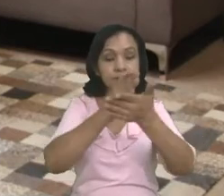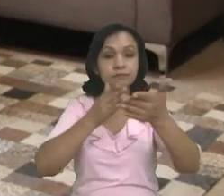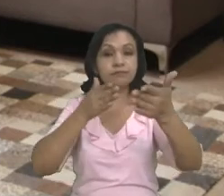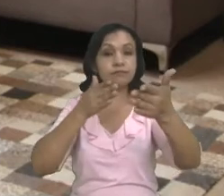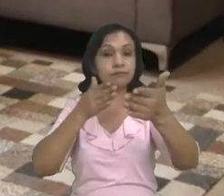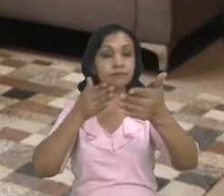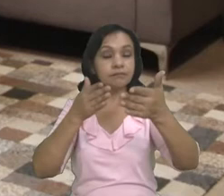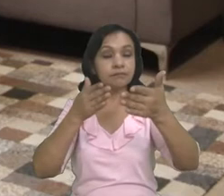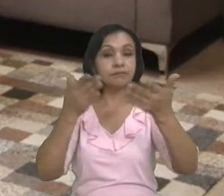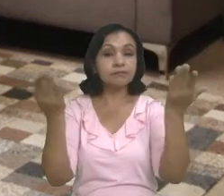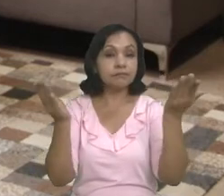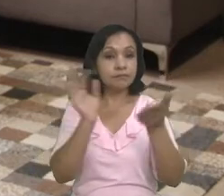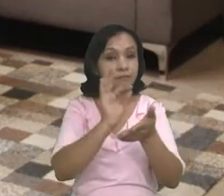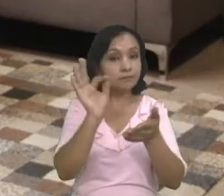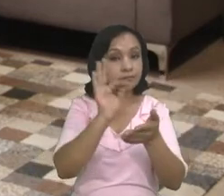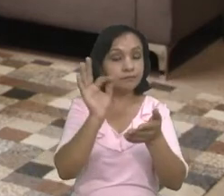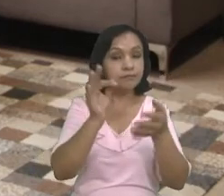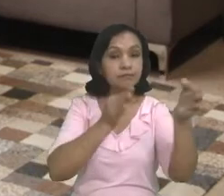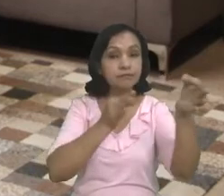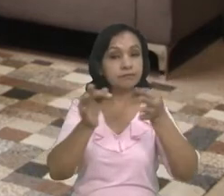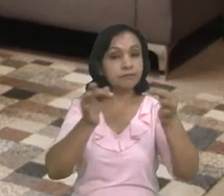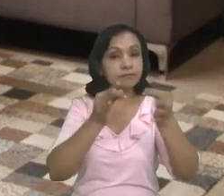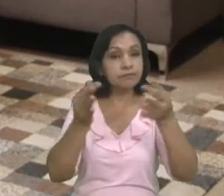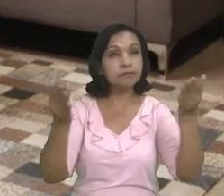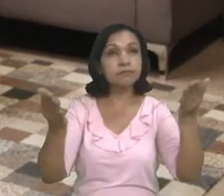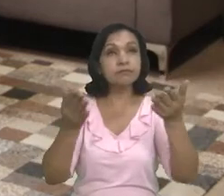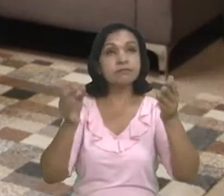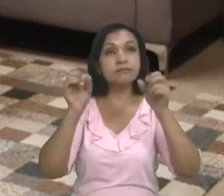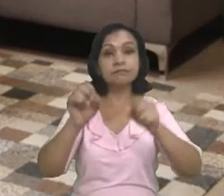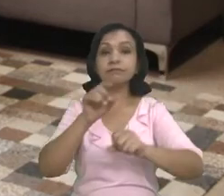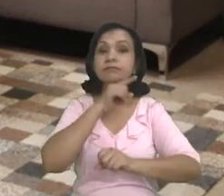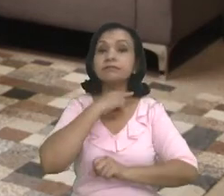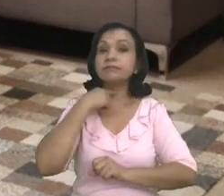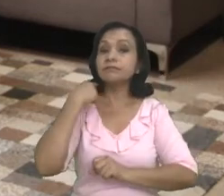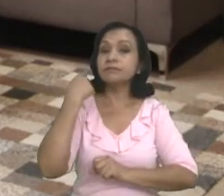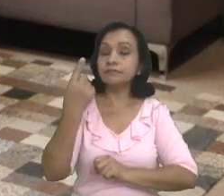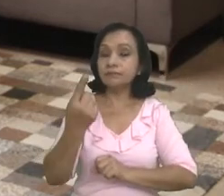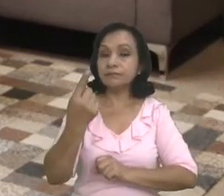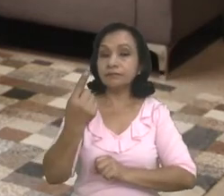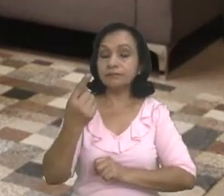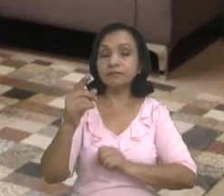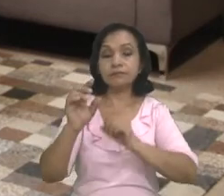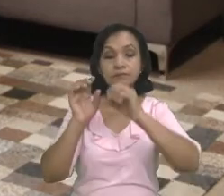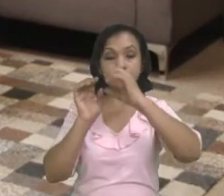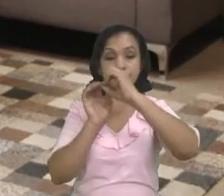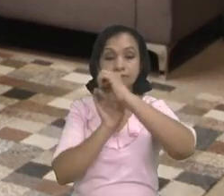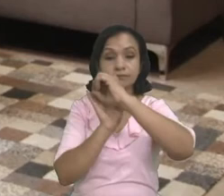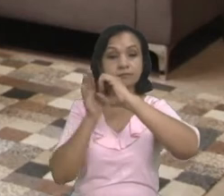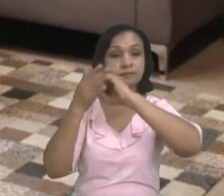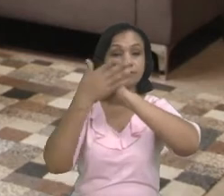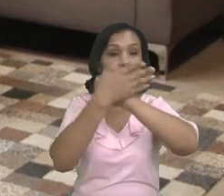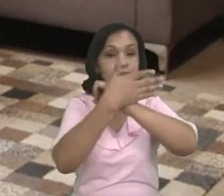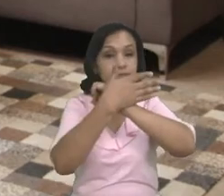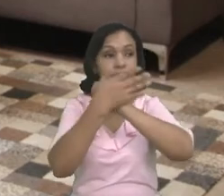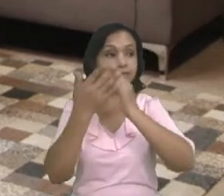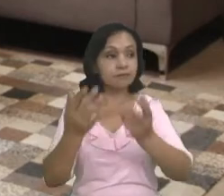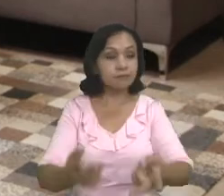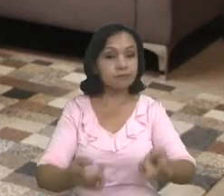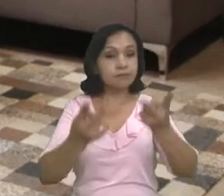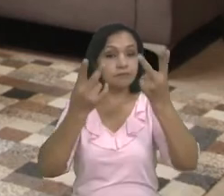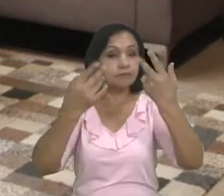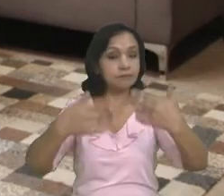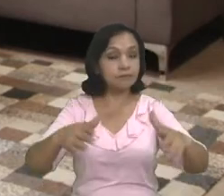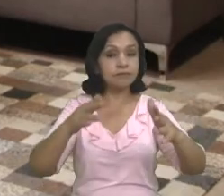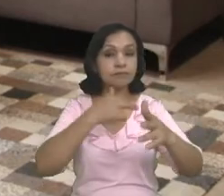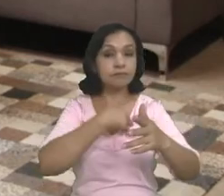que en términos generales se aplican específicamente dentro de esta realidad impuesta por el coronamiento pero en la vida normal y cotidiana en